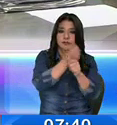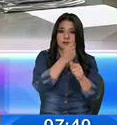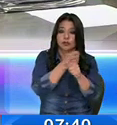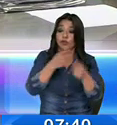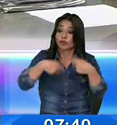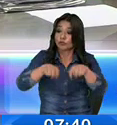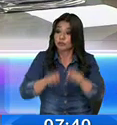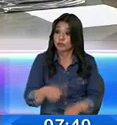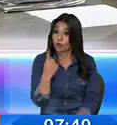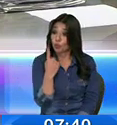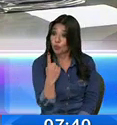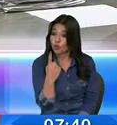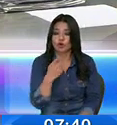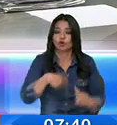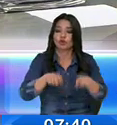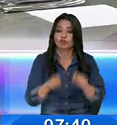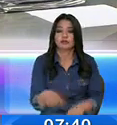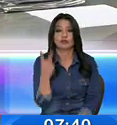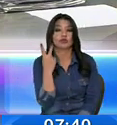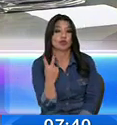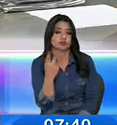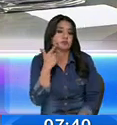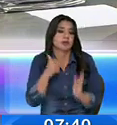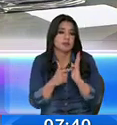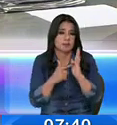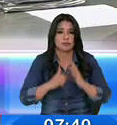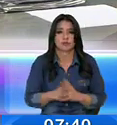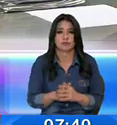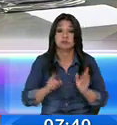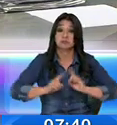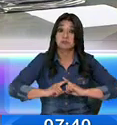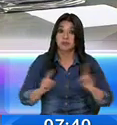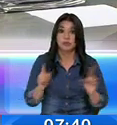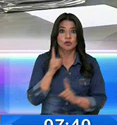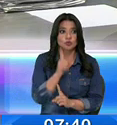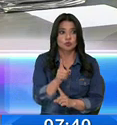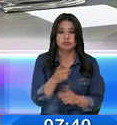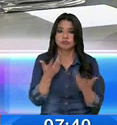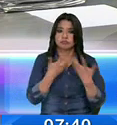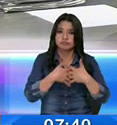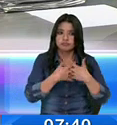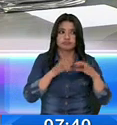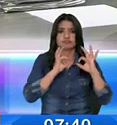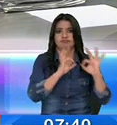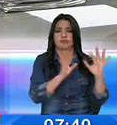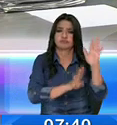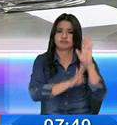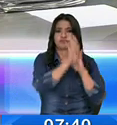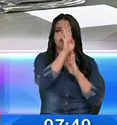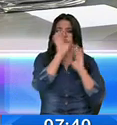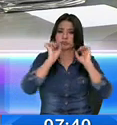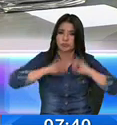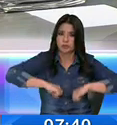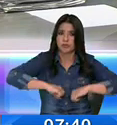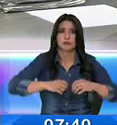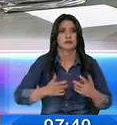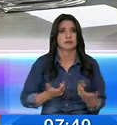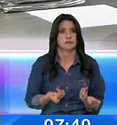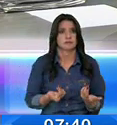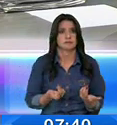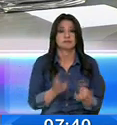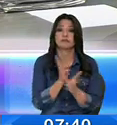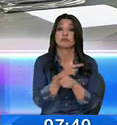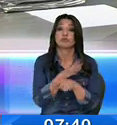uno vamos a poder contratar dos entre comillas pero si usted no potencia la industria nacional que le permita entonces